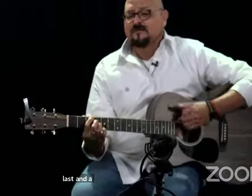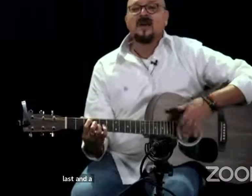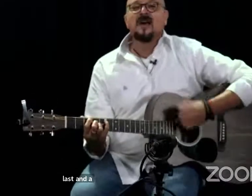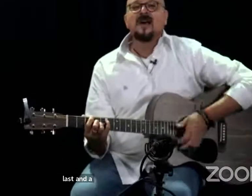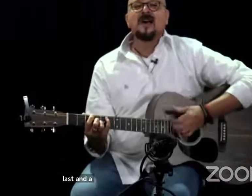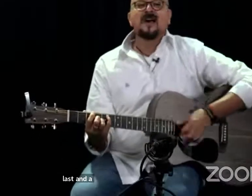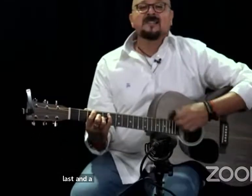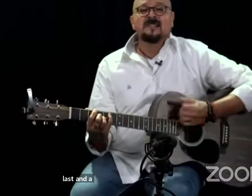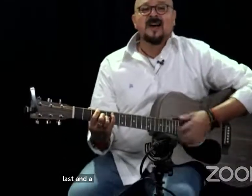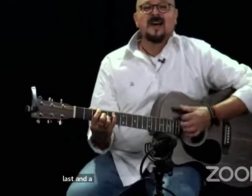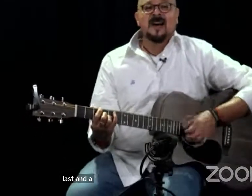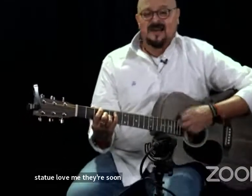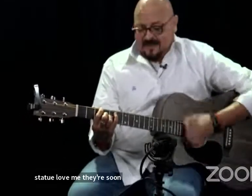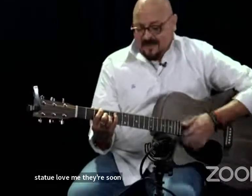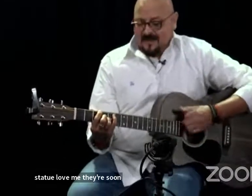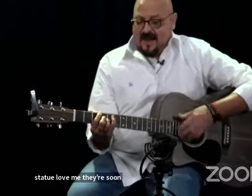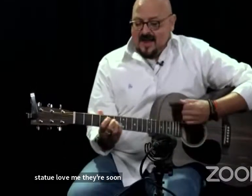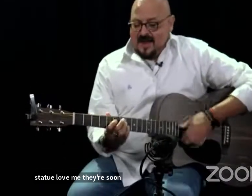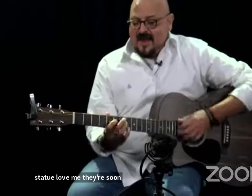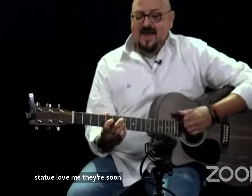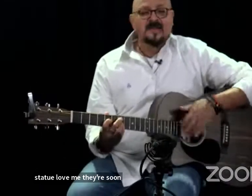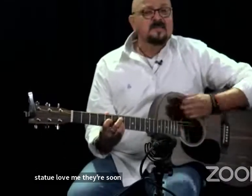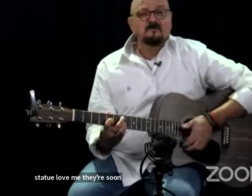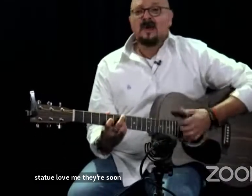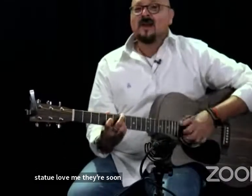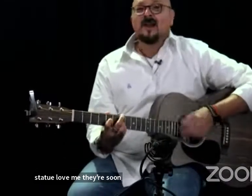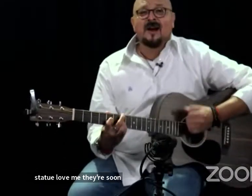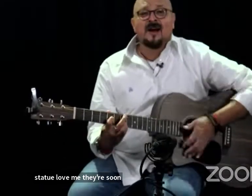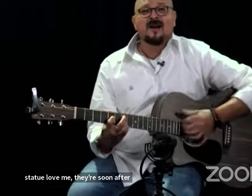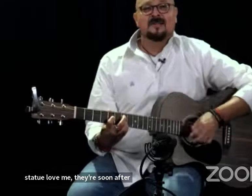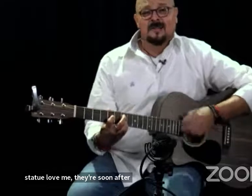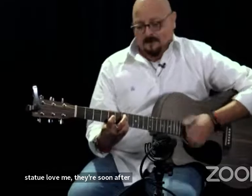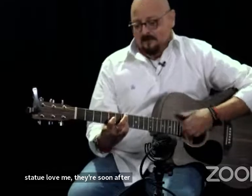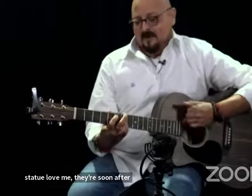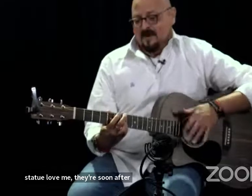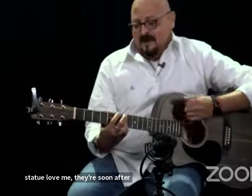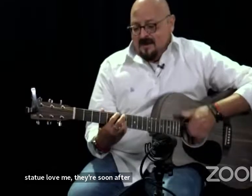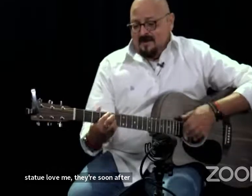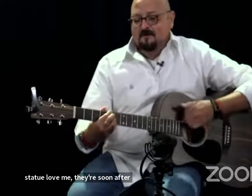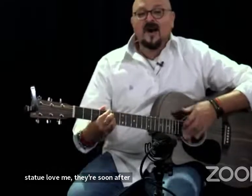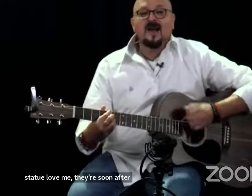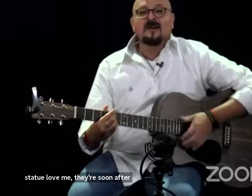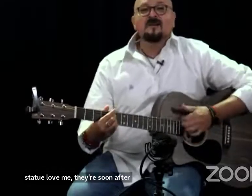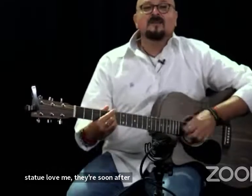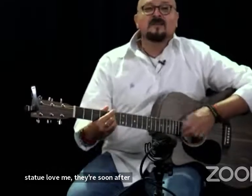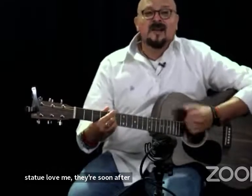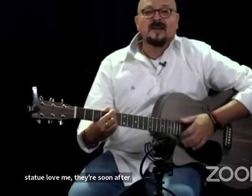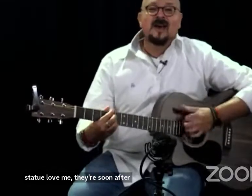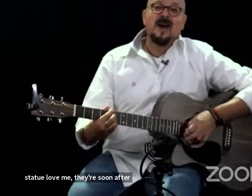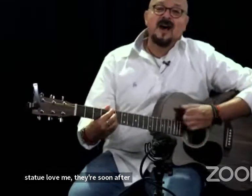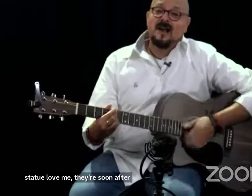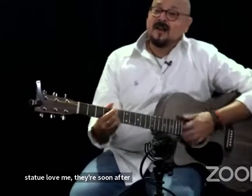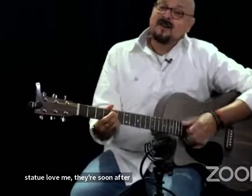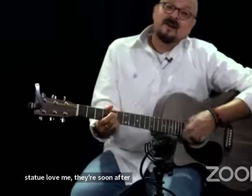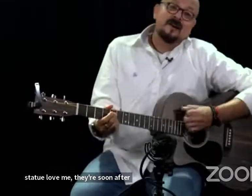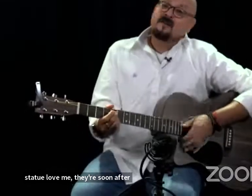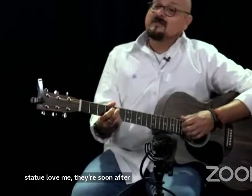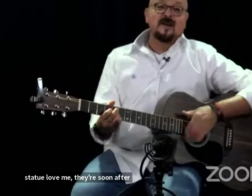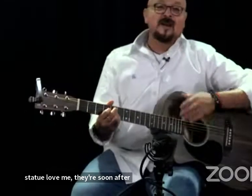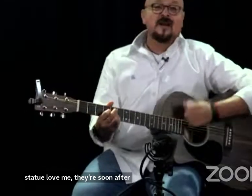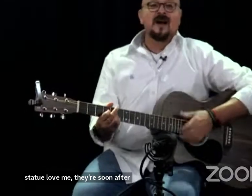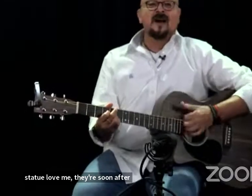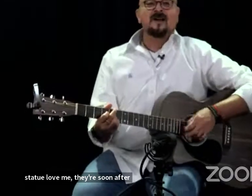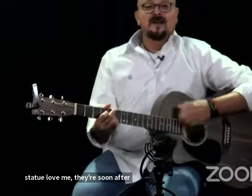una fiesta. ¿Qué esperas? Para contagiar al que